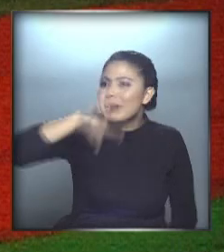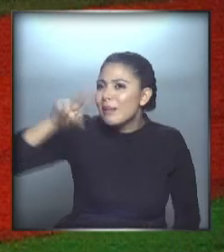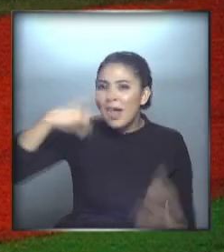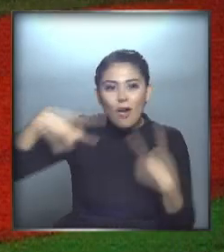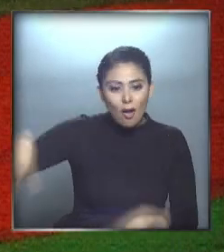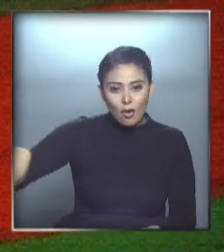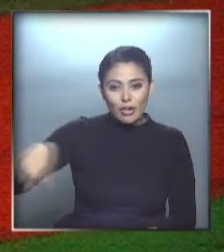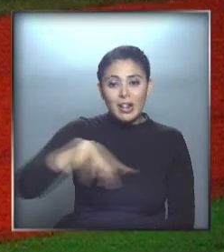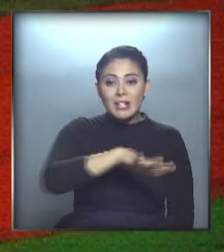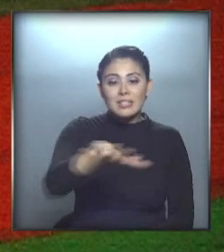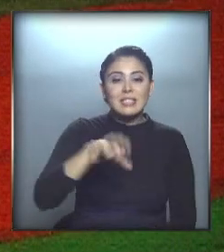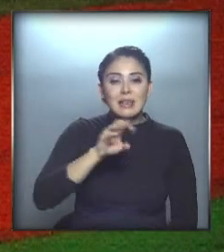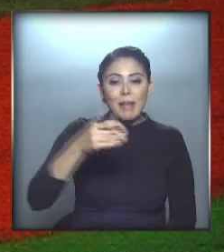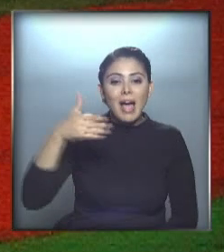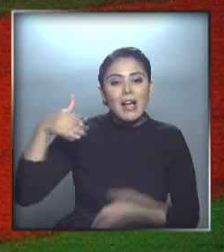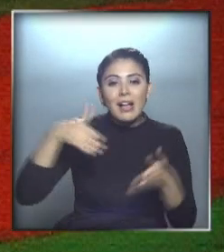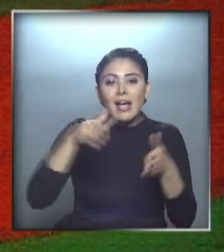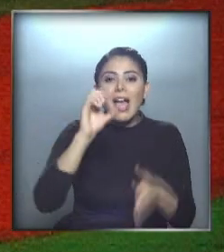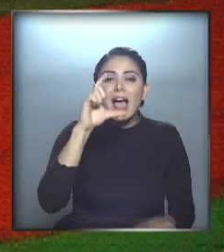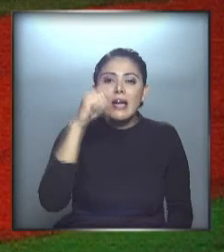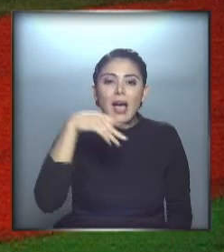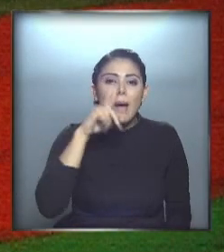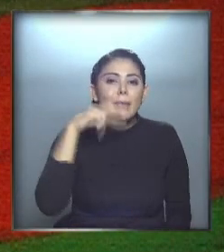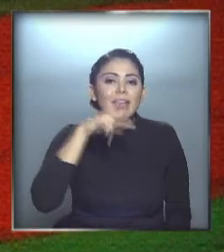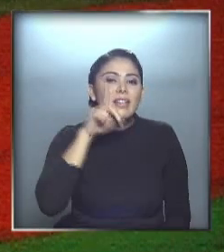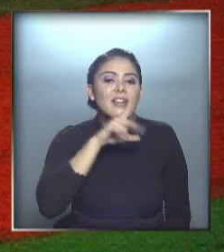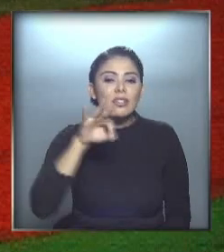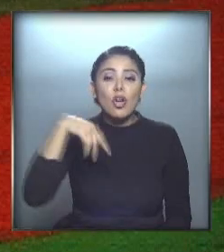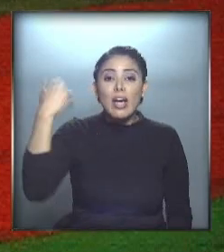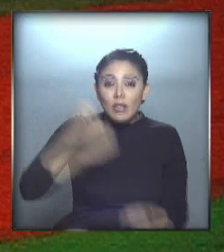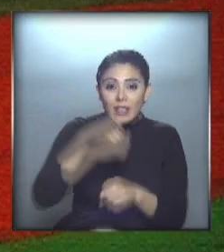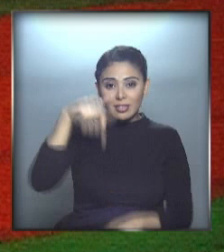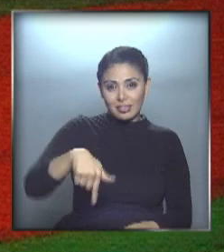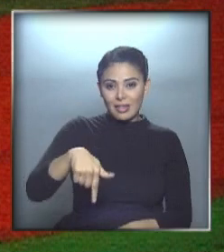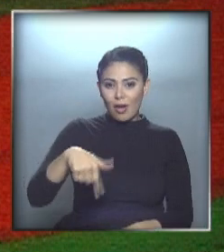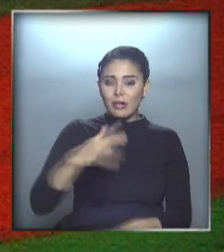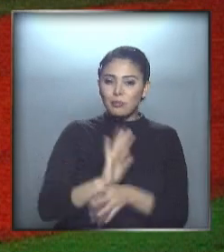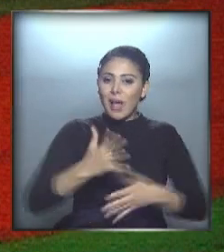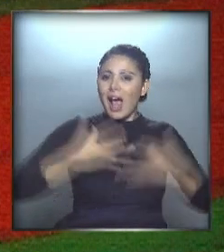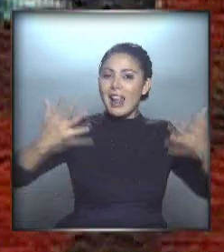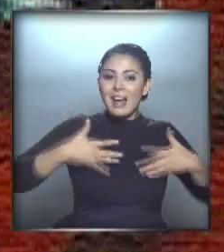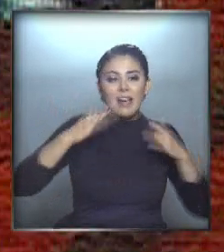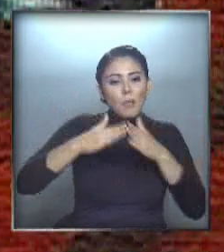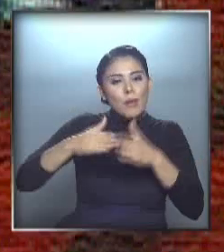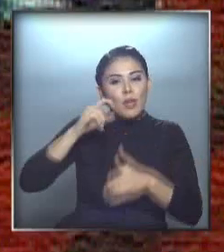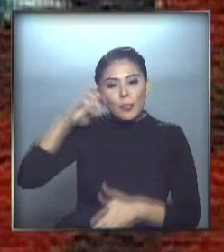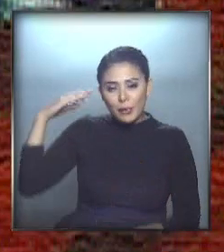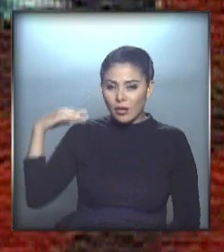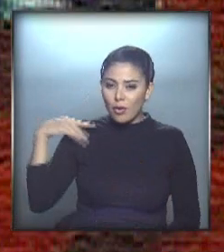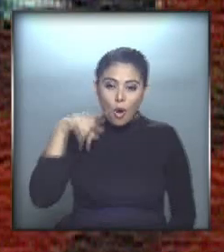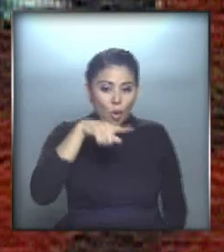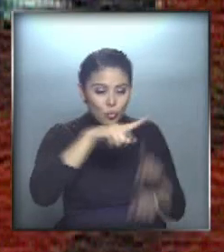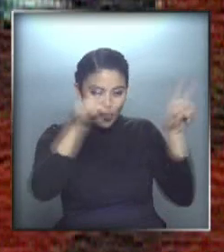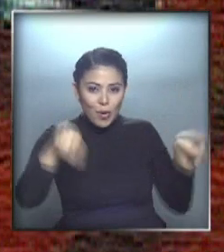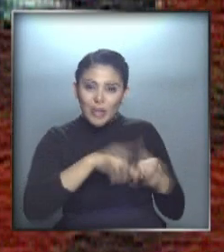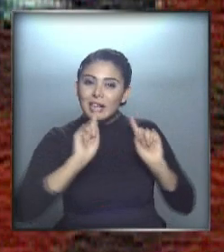Ese lugar se llama Caminito y todavía tiene el espíritu y la alegría del puerto de aquellos tiempos. Tus cuadros también,